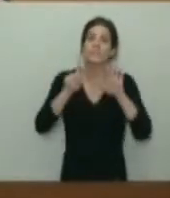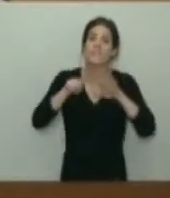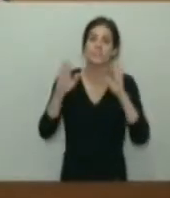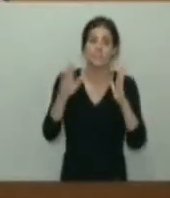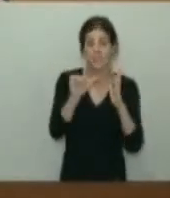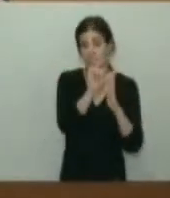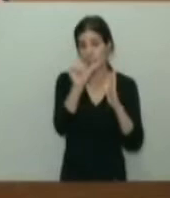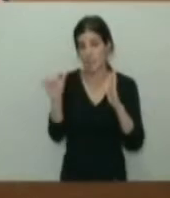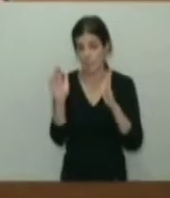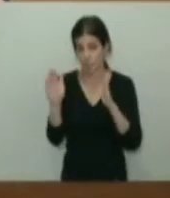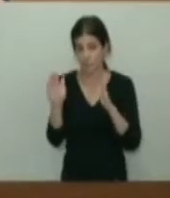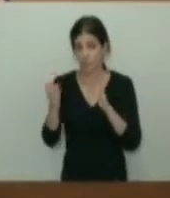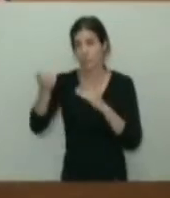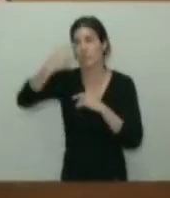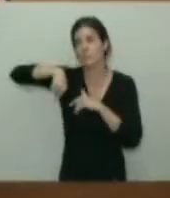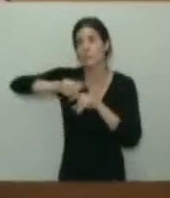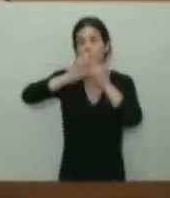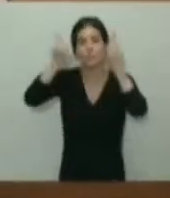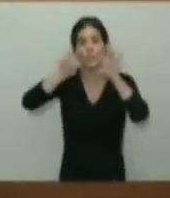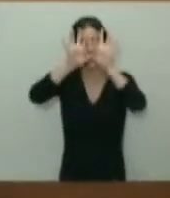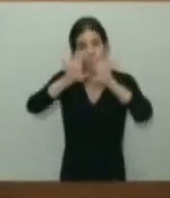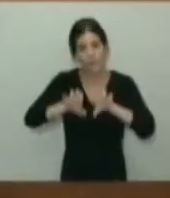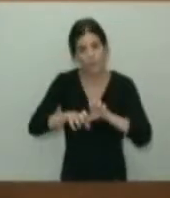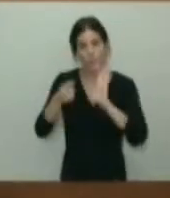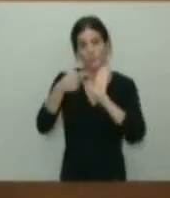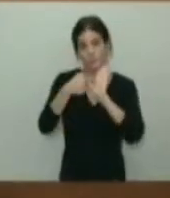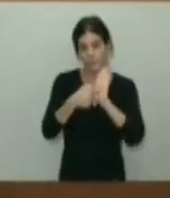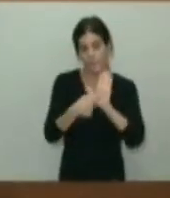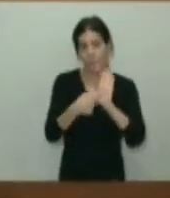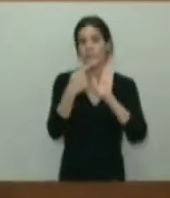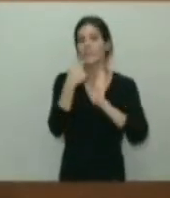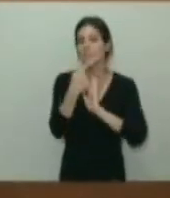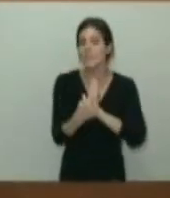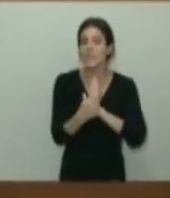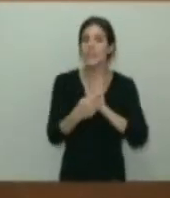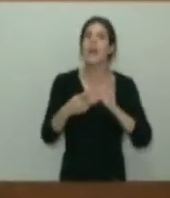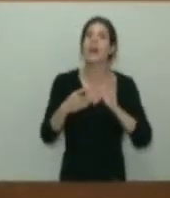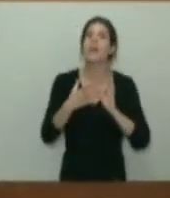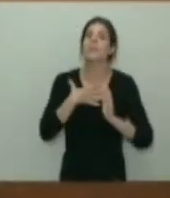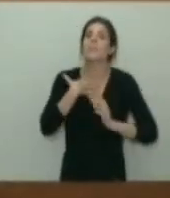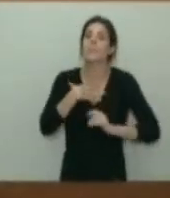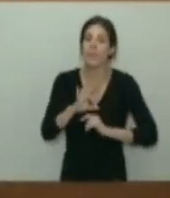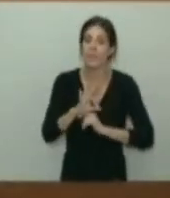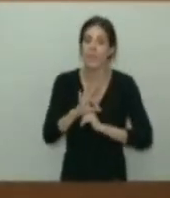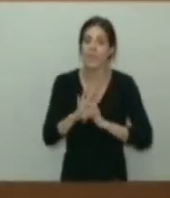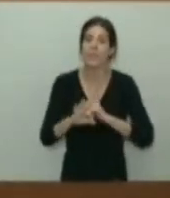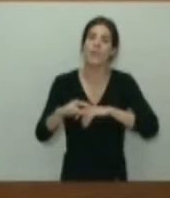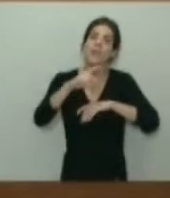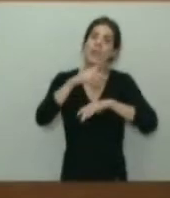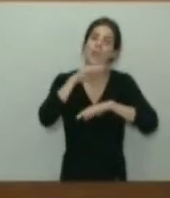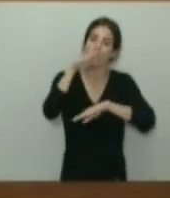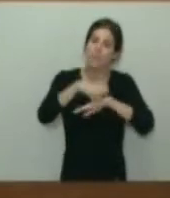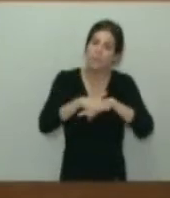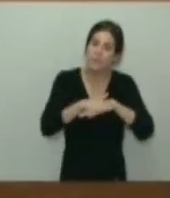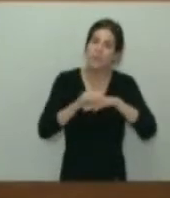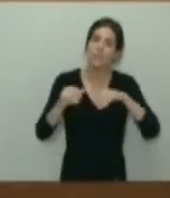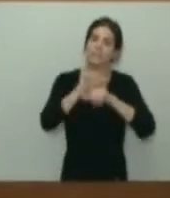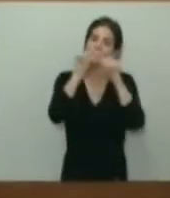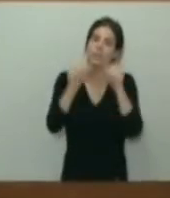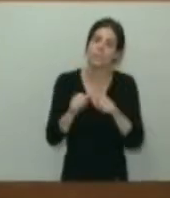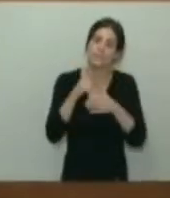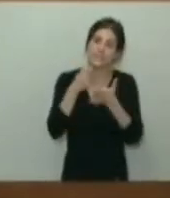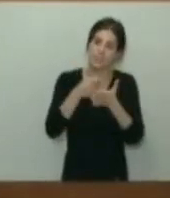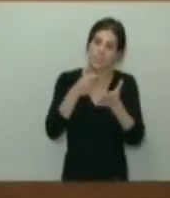informe en el que se recoja la viabilidad legal de incorporar como condición de ejecución del contrato el cumplimiento de las obligaciones de pago a